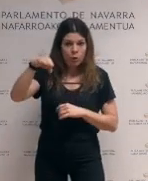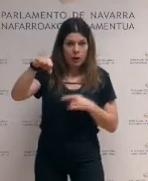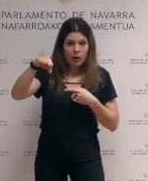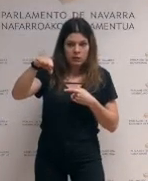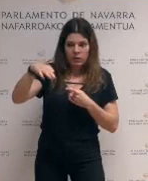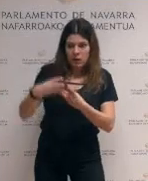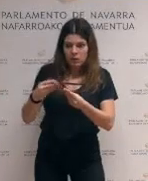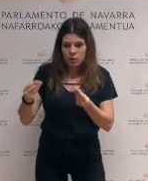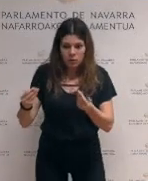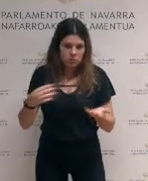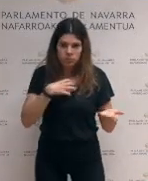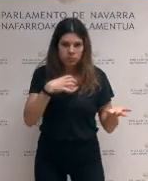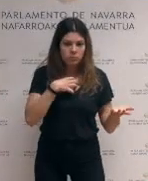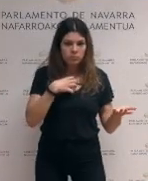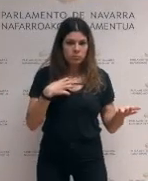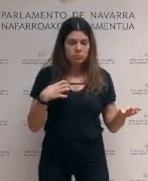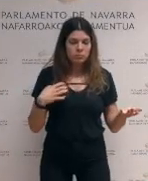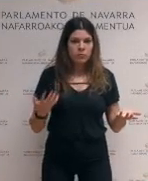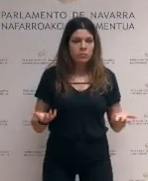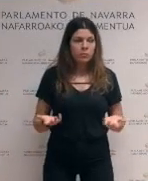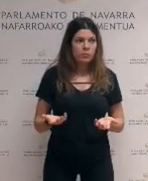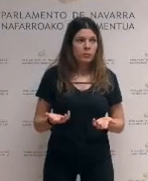desaparición? Por eso hemos